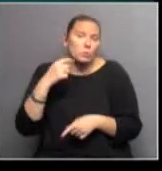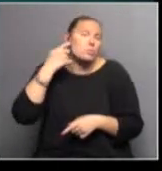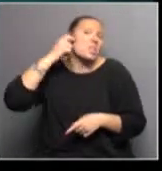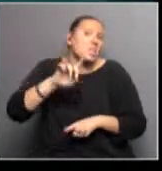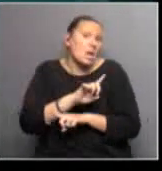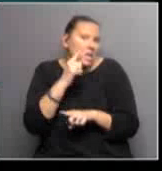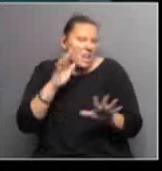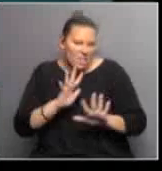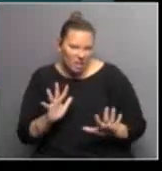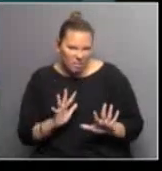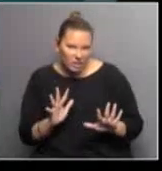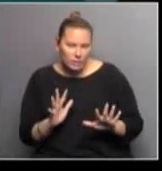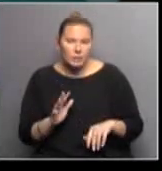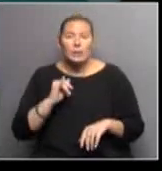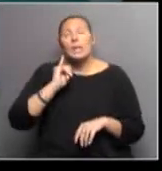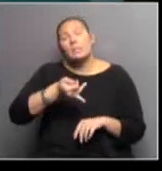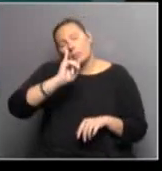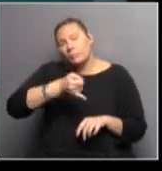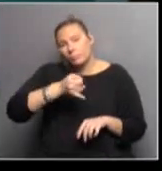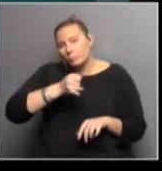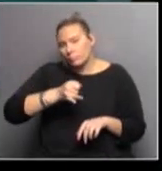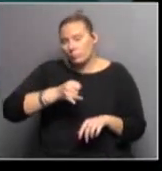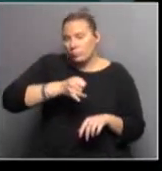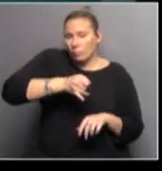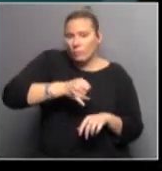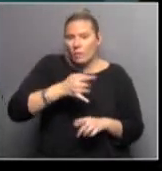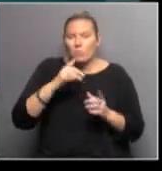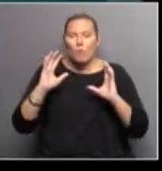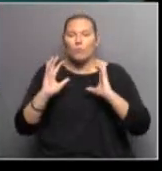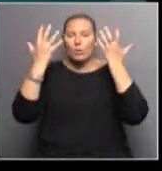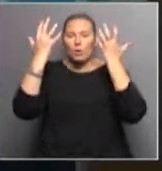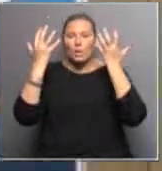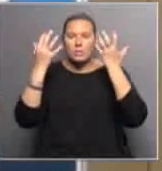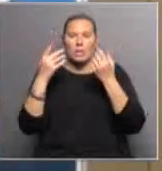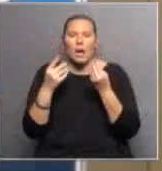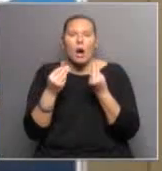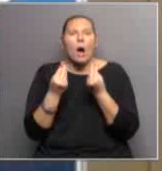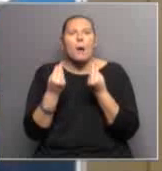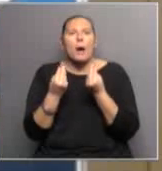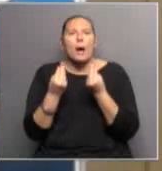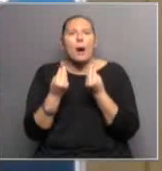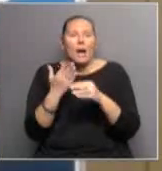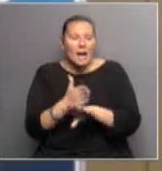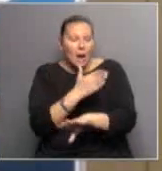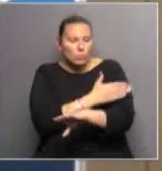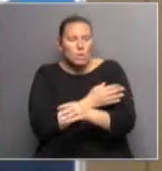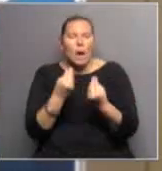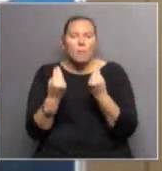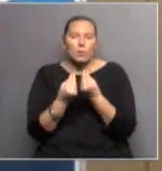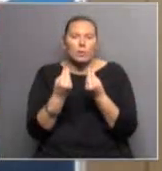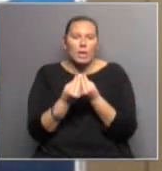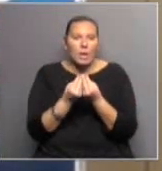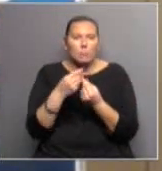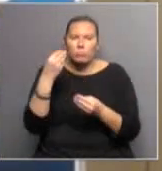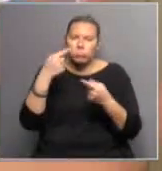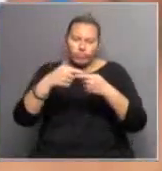ver. Sí, tiene que ver, sí. Lo que pasa es que la violencia es multifactorial. O sea, no podemos decir la violencia es por tal cosa o